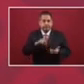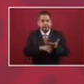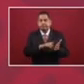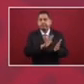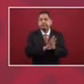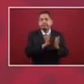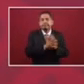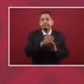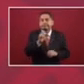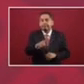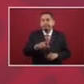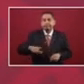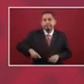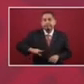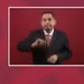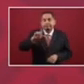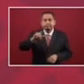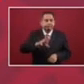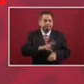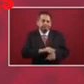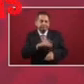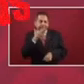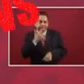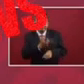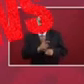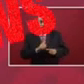contubernio con autoridades.